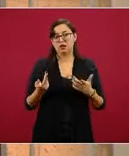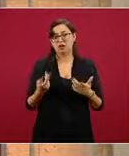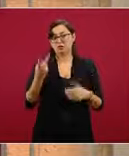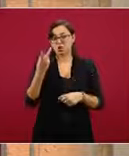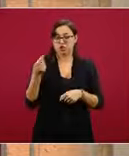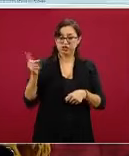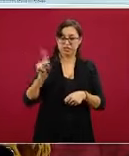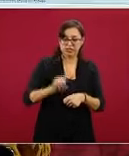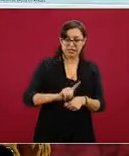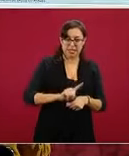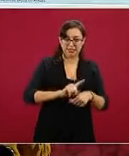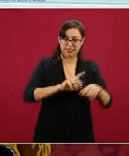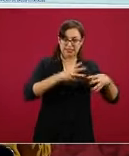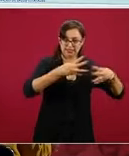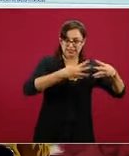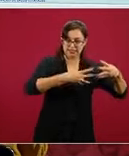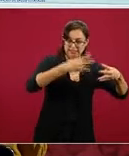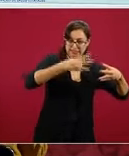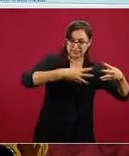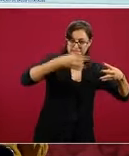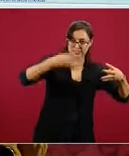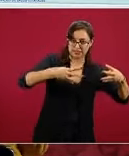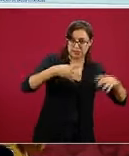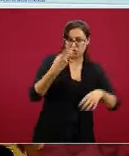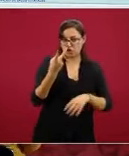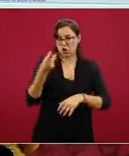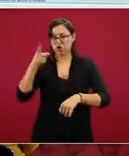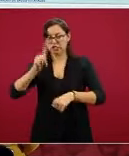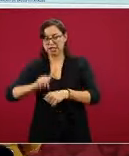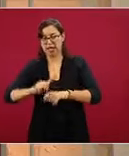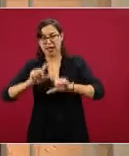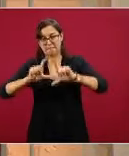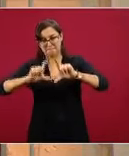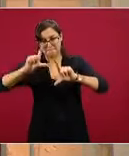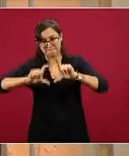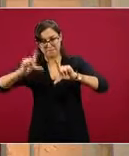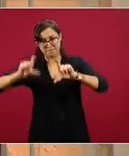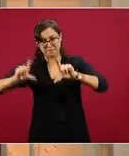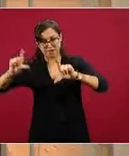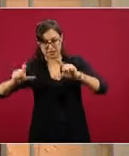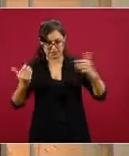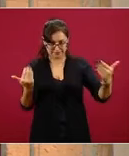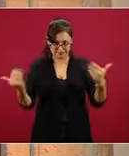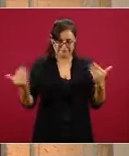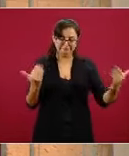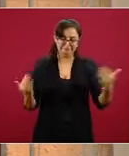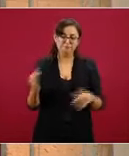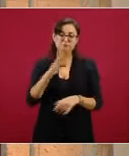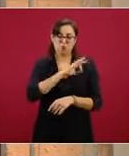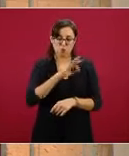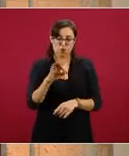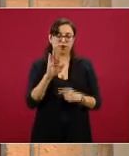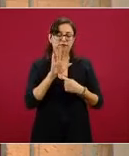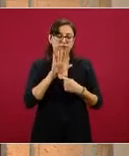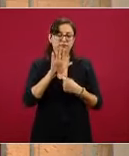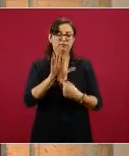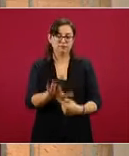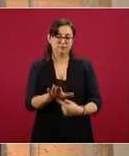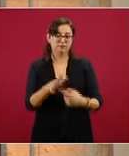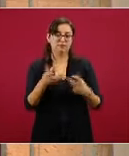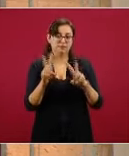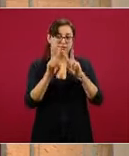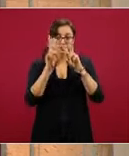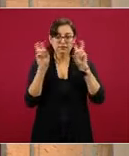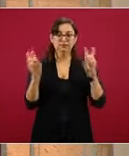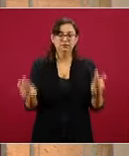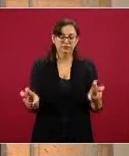2 días vamos a poder estar viendo el comportamiento de esta tendencia y por lo tanto cómo se está comportando los casos graves, en este